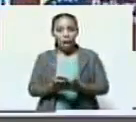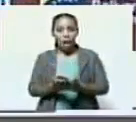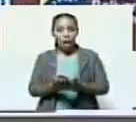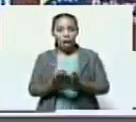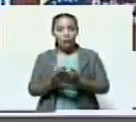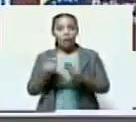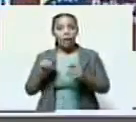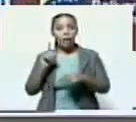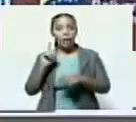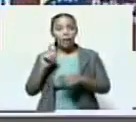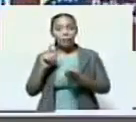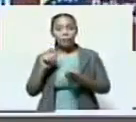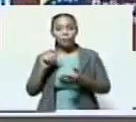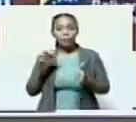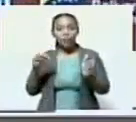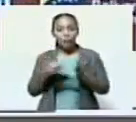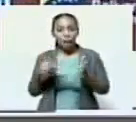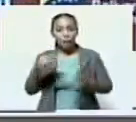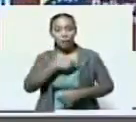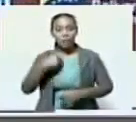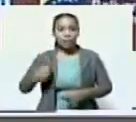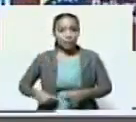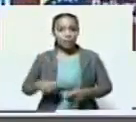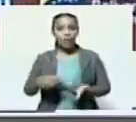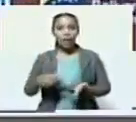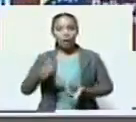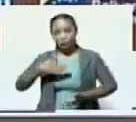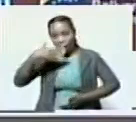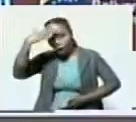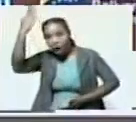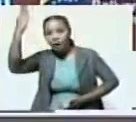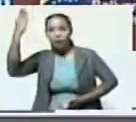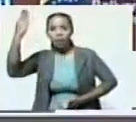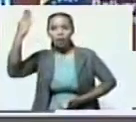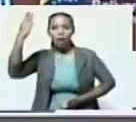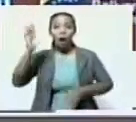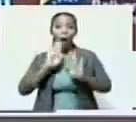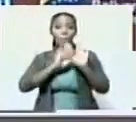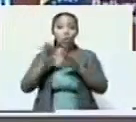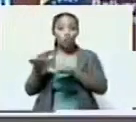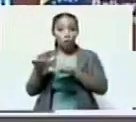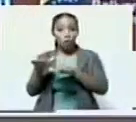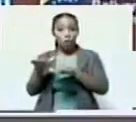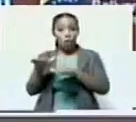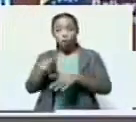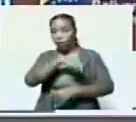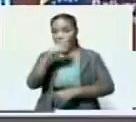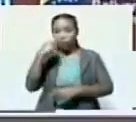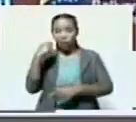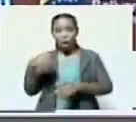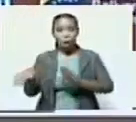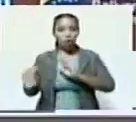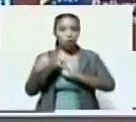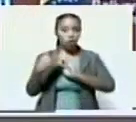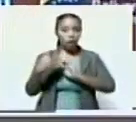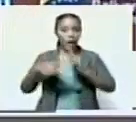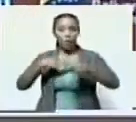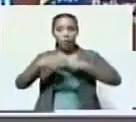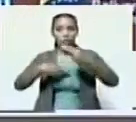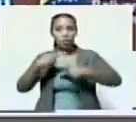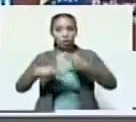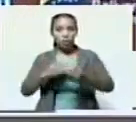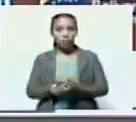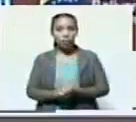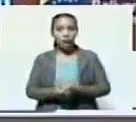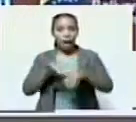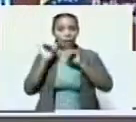distintas partes del mundo, Vietnam, China, Afganistán, apoyó con el narcotráfico a los contras contra la revolución sandinista